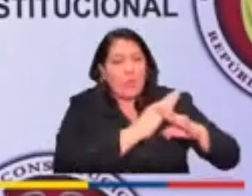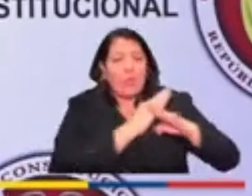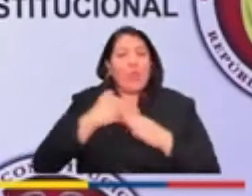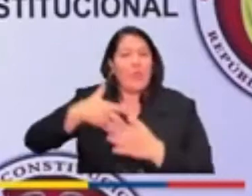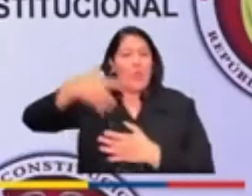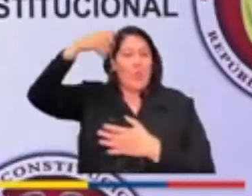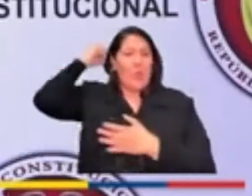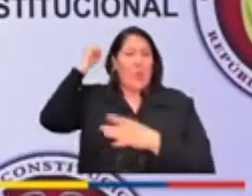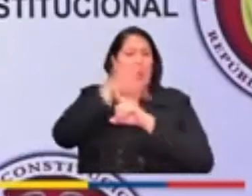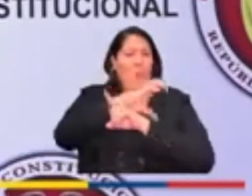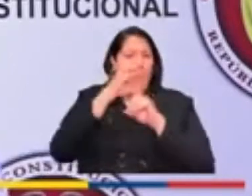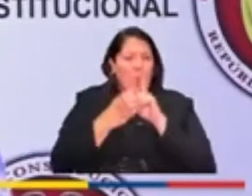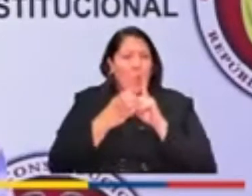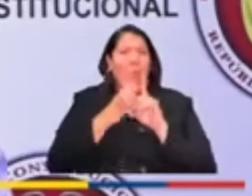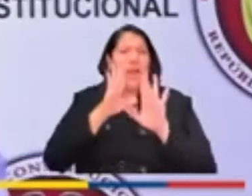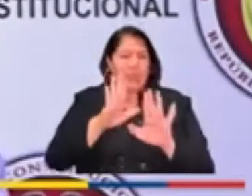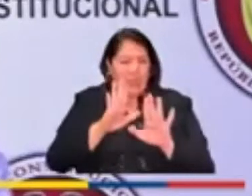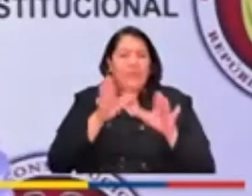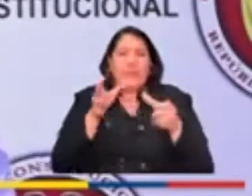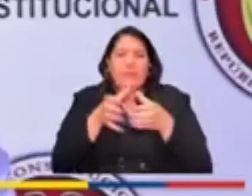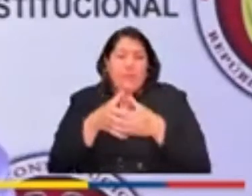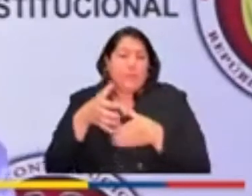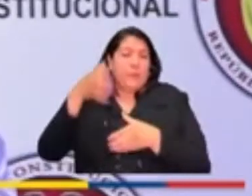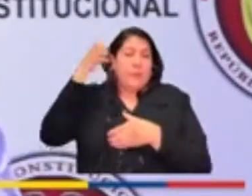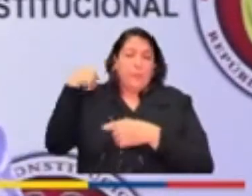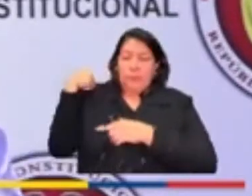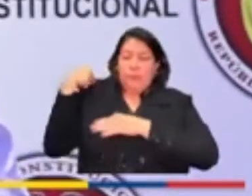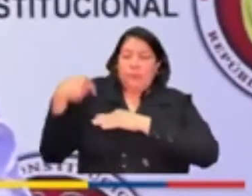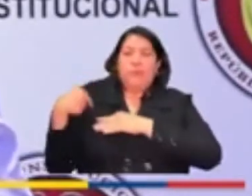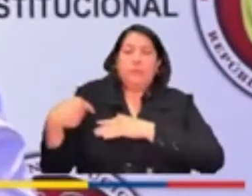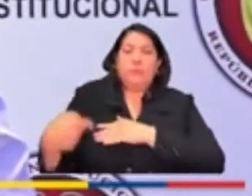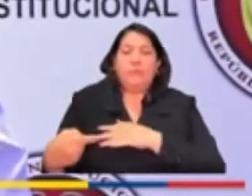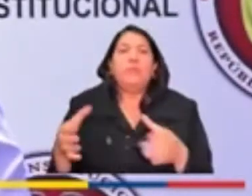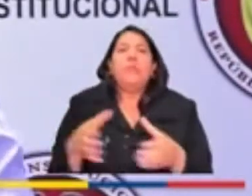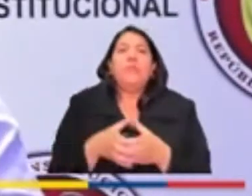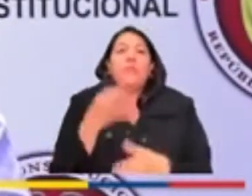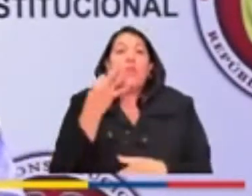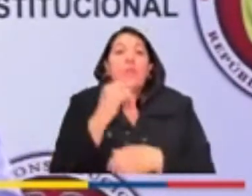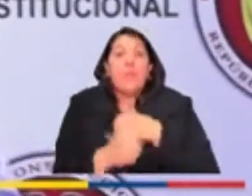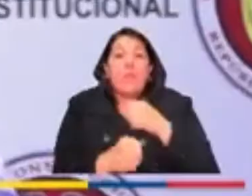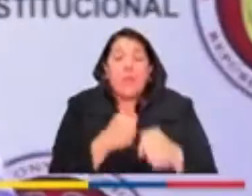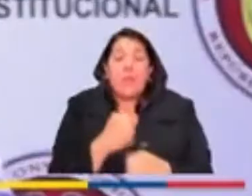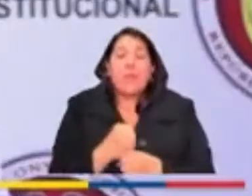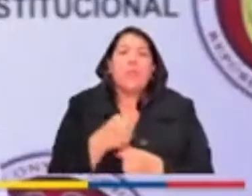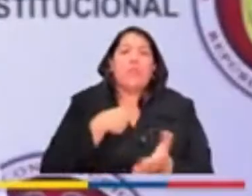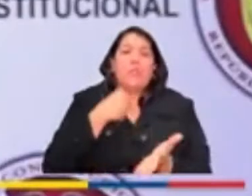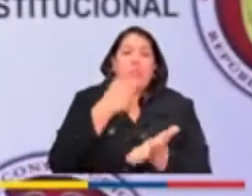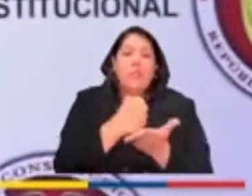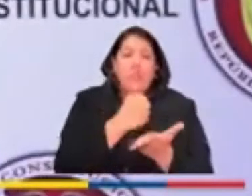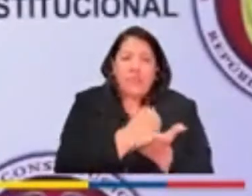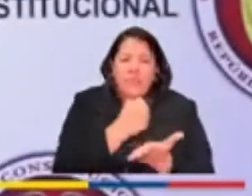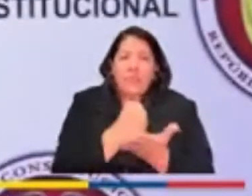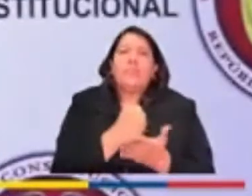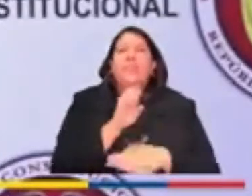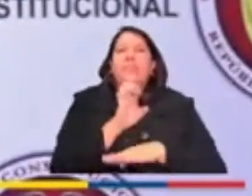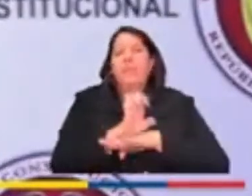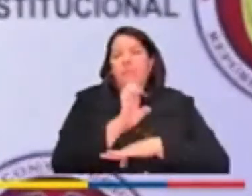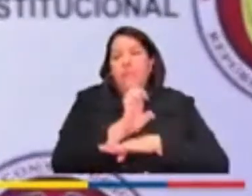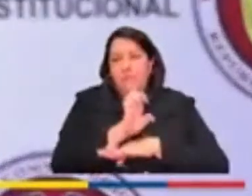ancestrales, que algunas tienen más de 30 años que han sido radicadas en las entidades, que